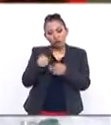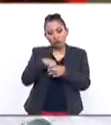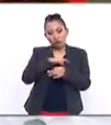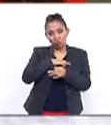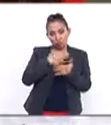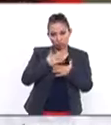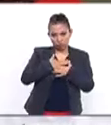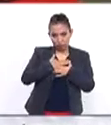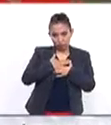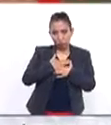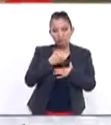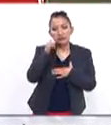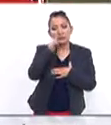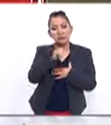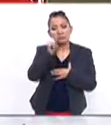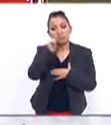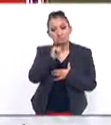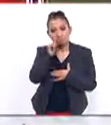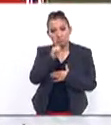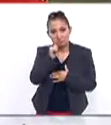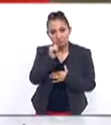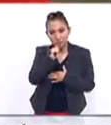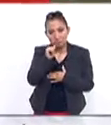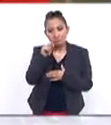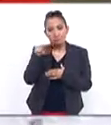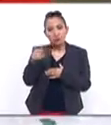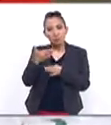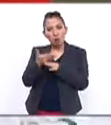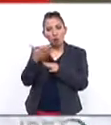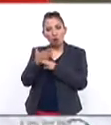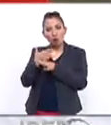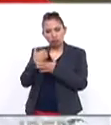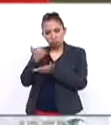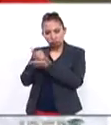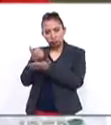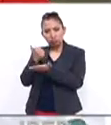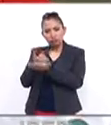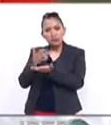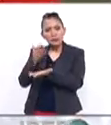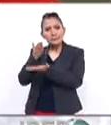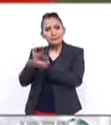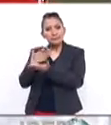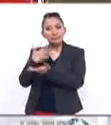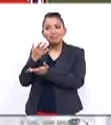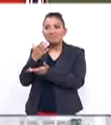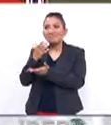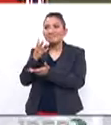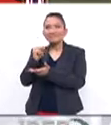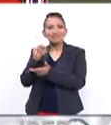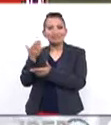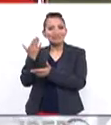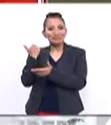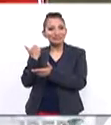nuestra parte, siempre hemos estado en muchos frentes y no habíamos